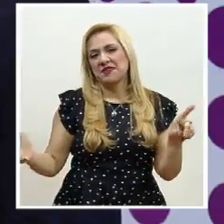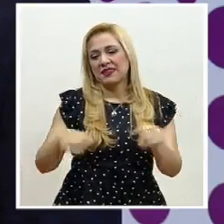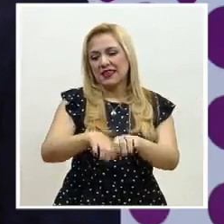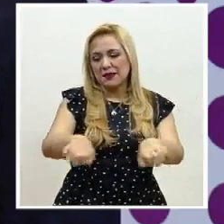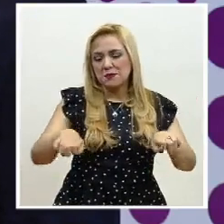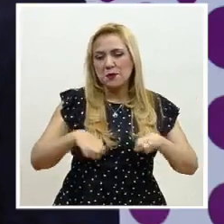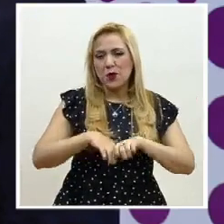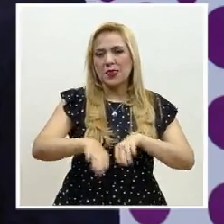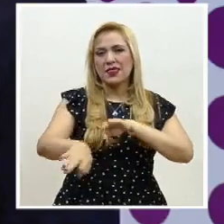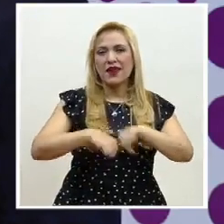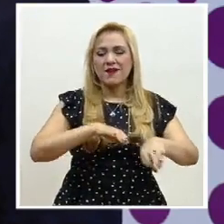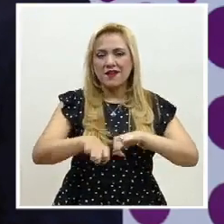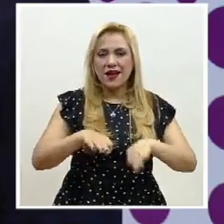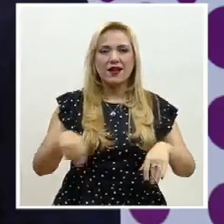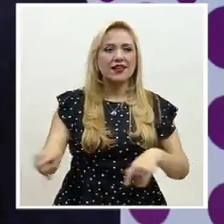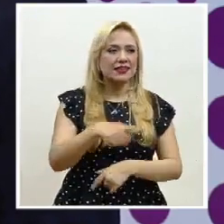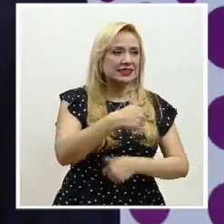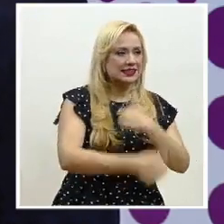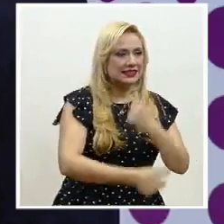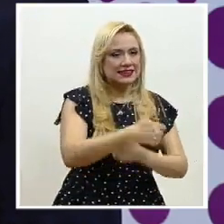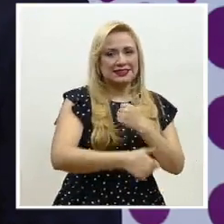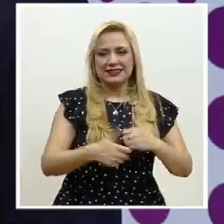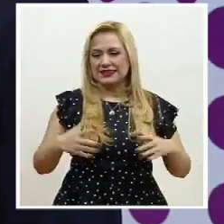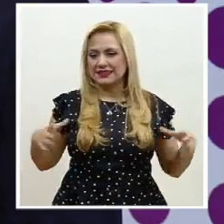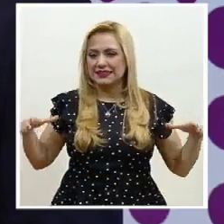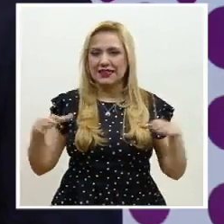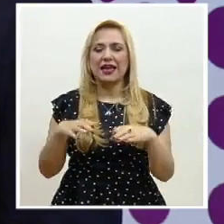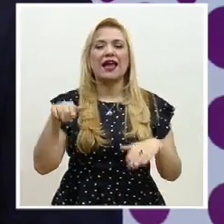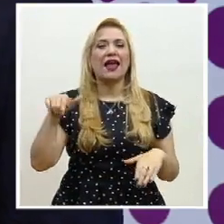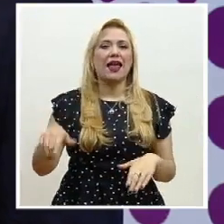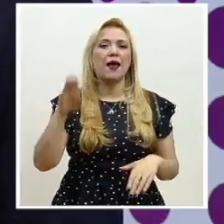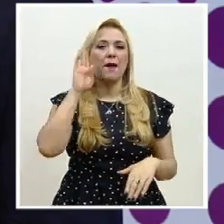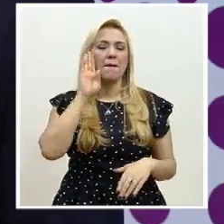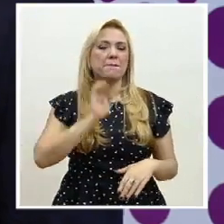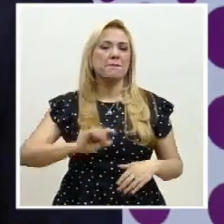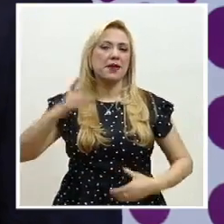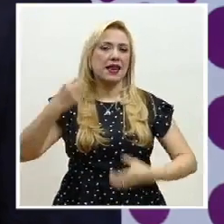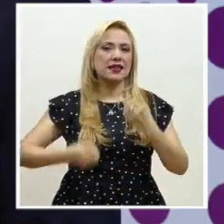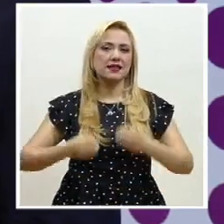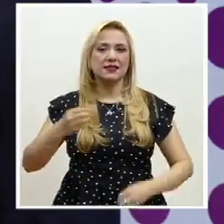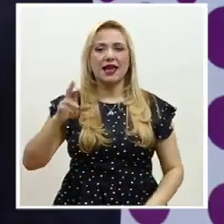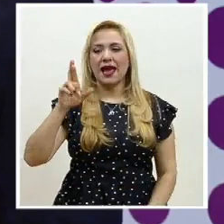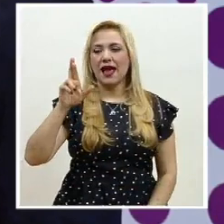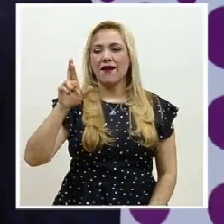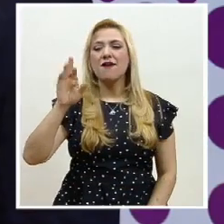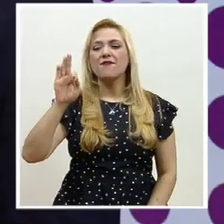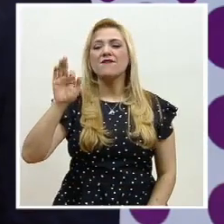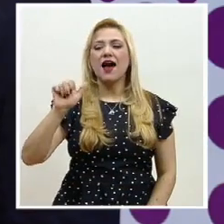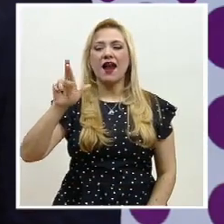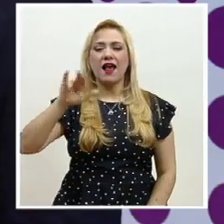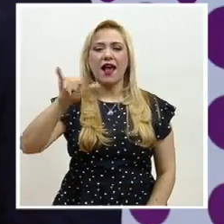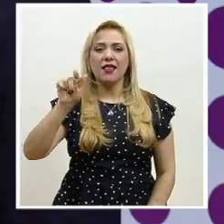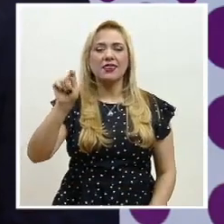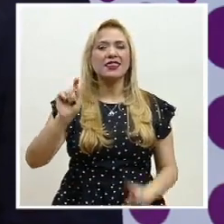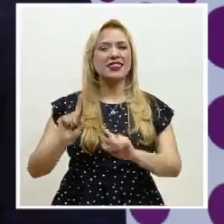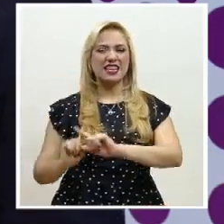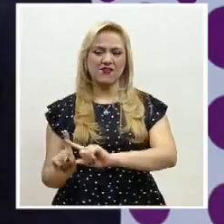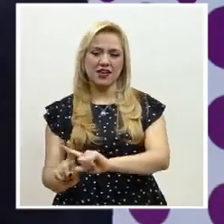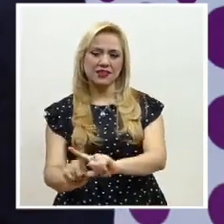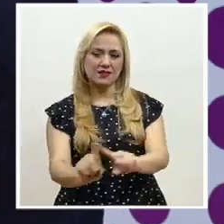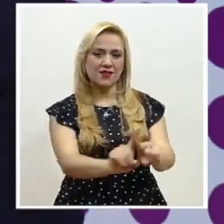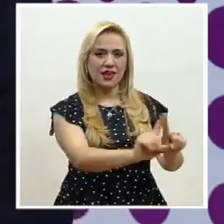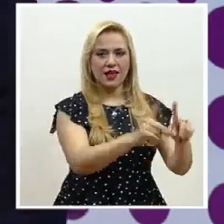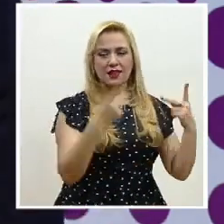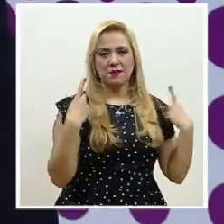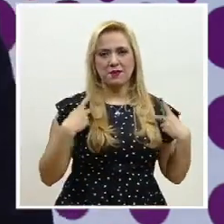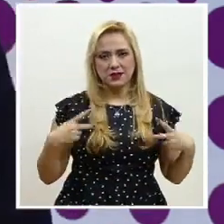trabajo, por lo menos eso es lo que hemos intentado de la ponencia de la ministra Ríos Farhat, integrar una ponencia plural y diversificada. Nada